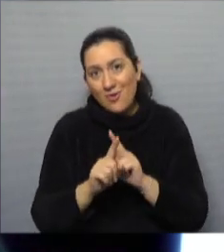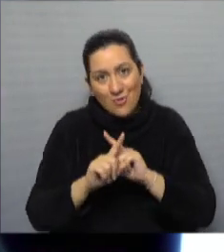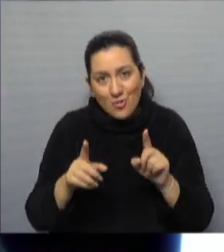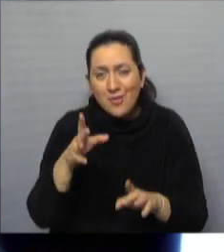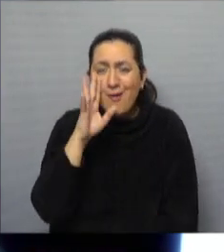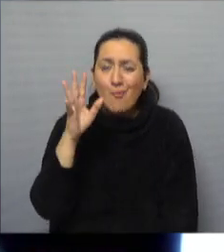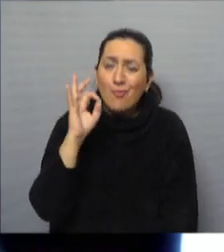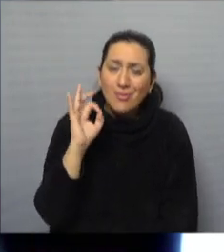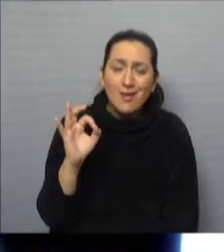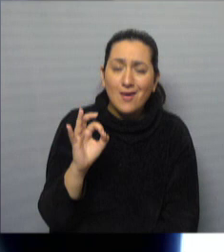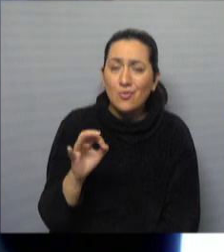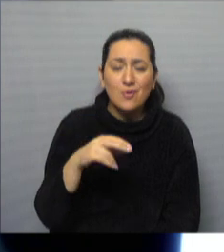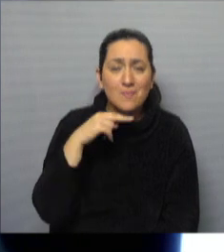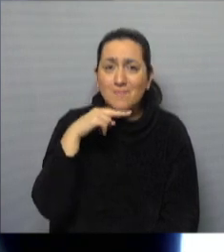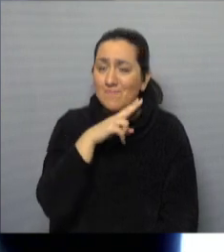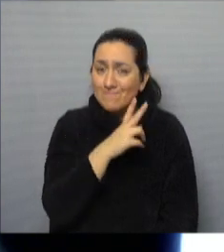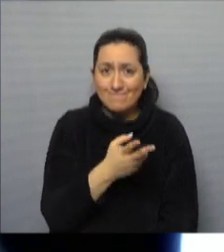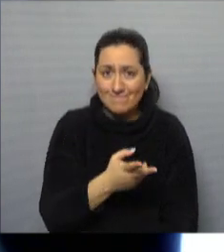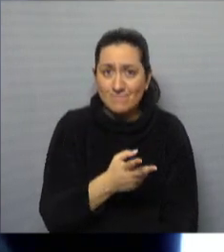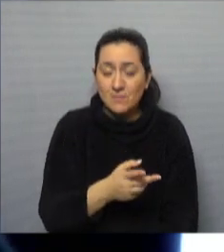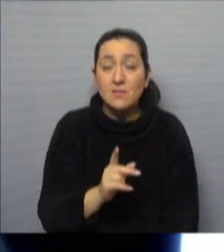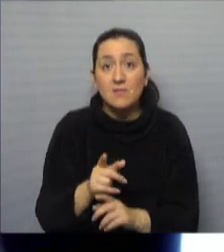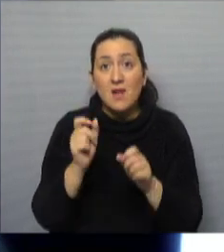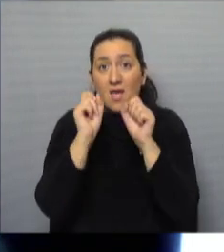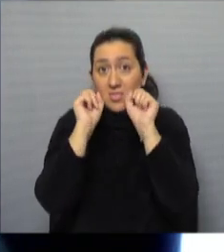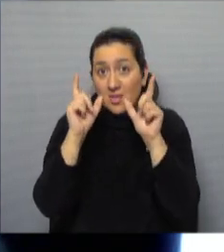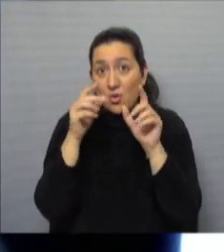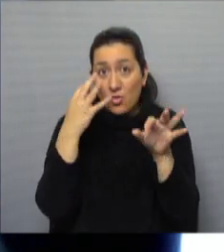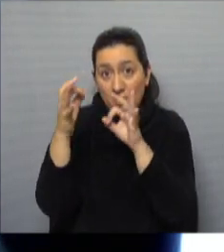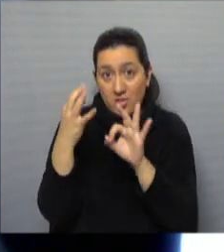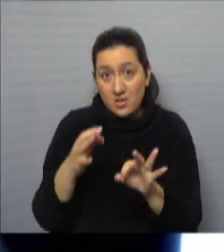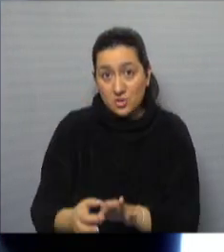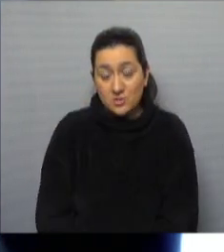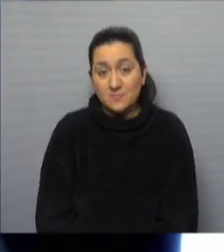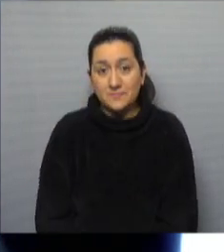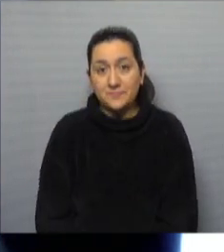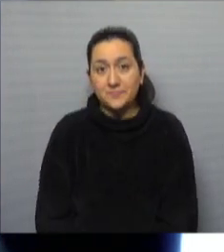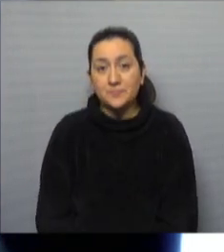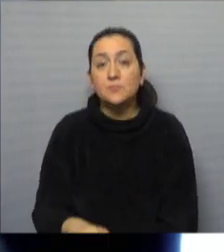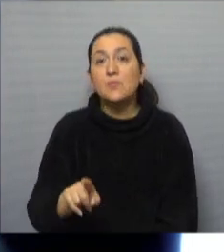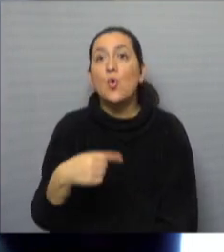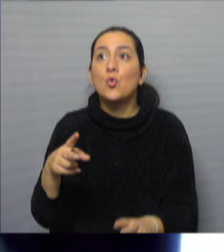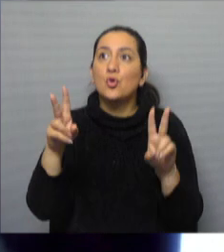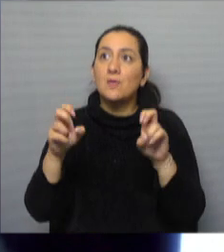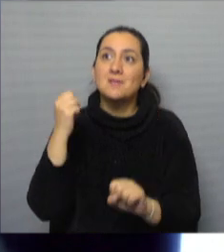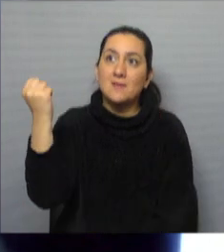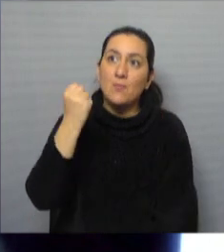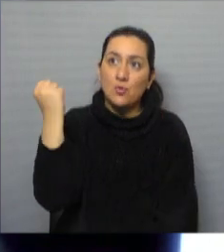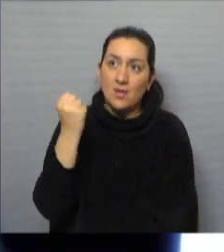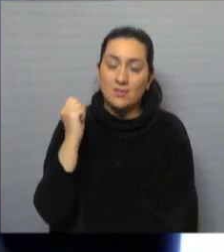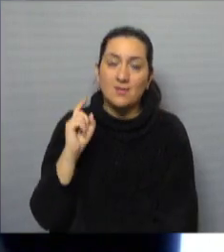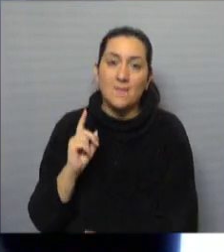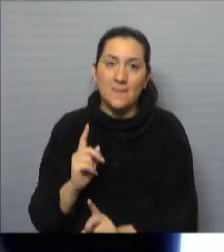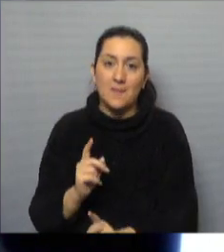simplemente estar atentos a ese tipo de detalles por ejemplo en otra otra cuestión que es importante tener en cuenta